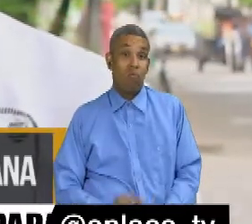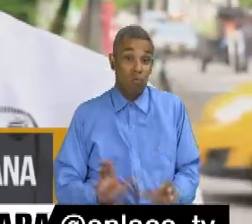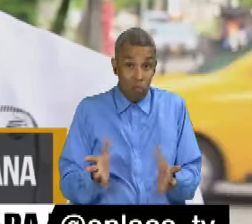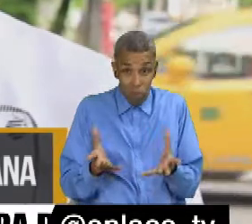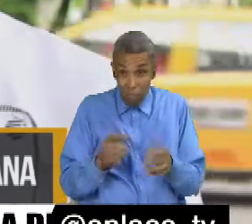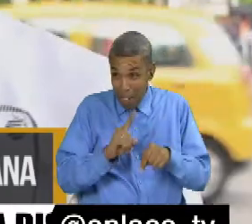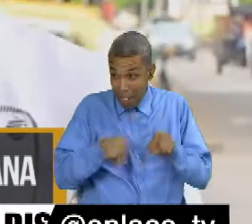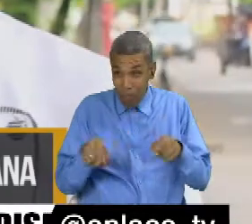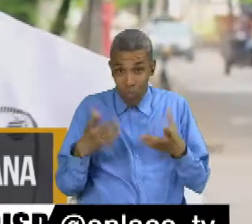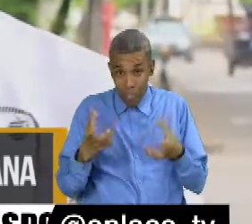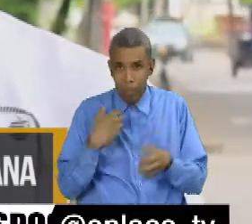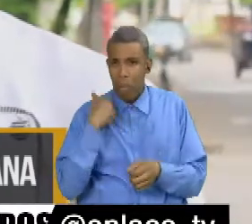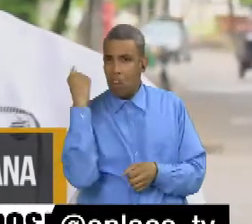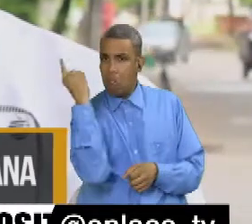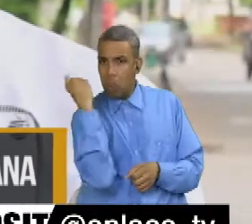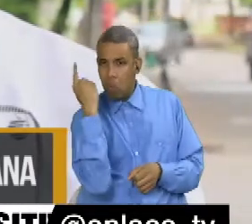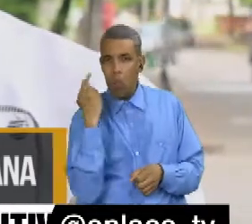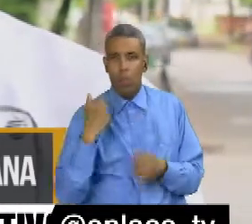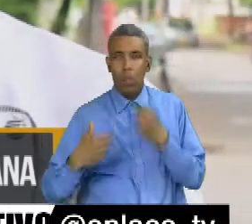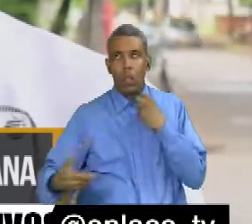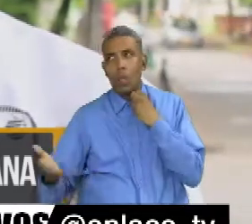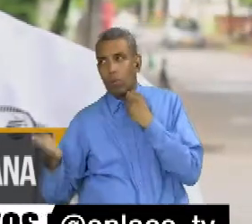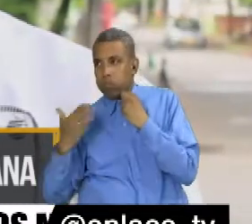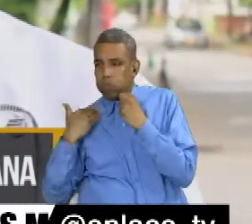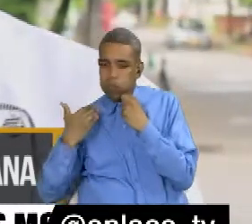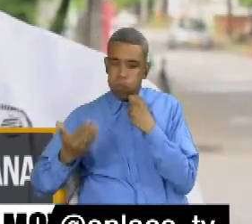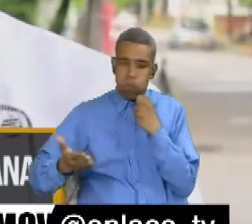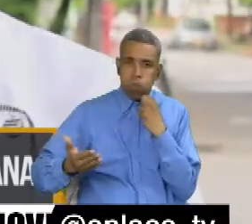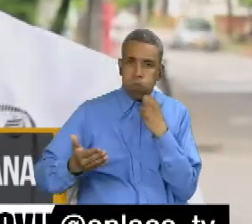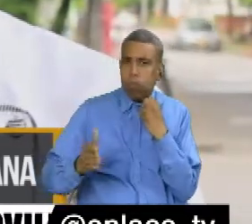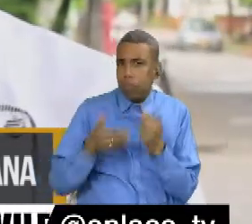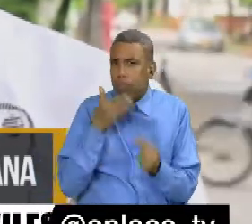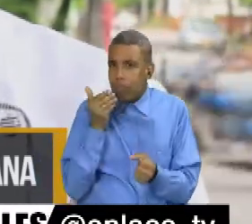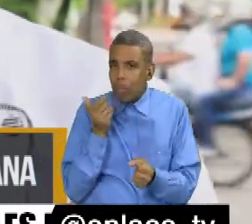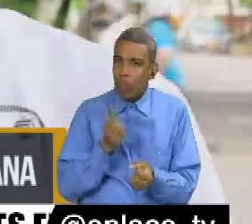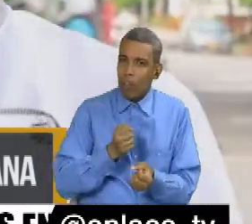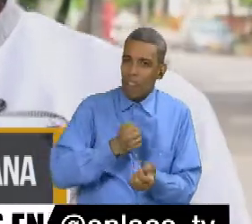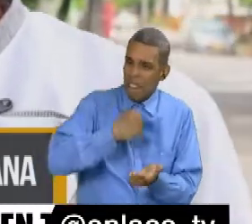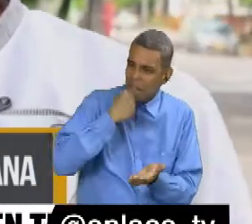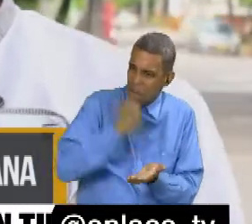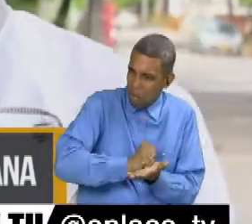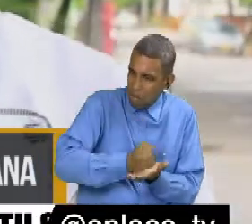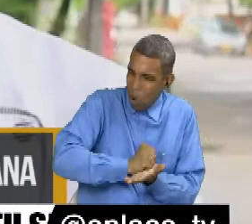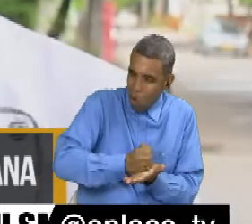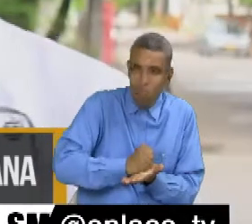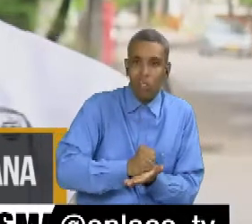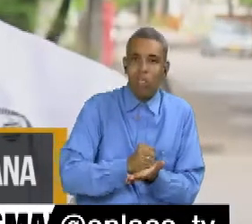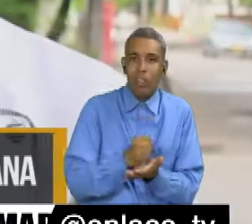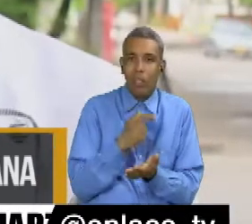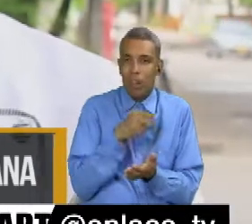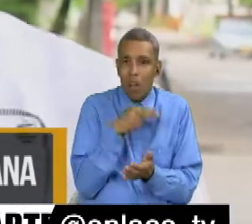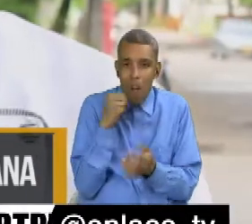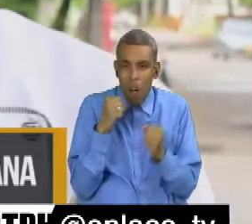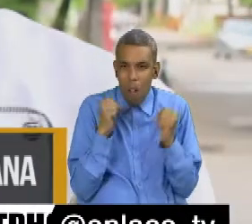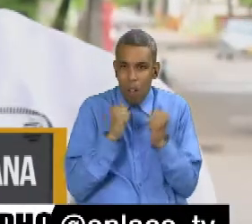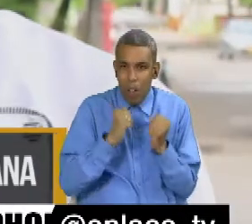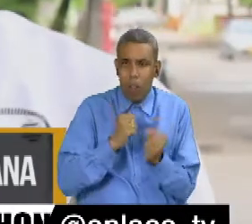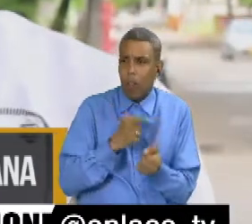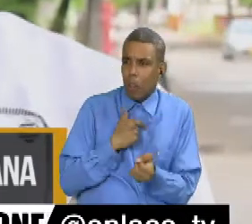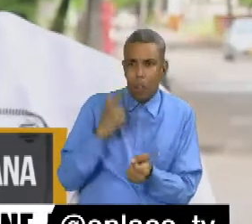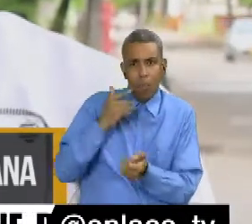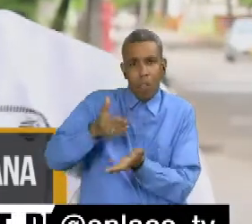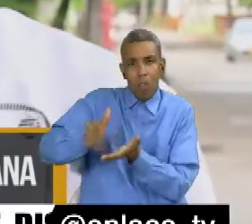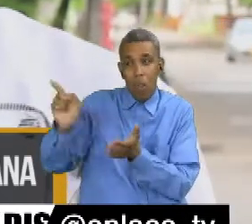condiciones. Por eso desde ahí comencé a comprar hielo en una empresa, hielo garantizado de